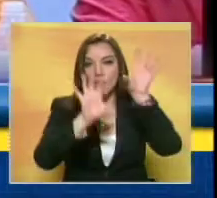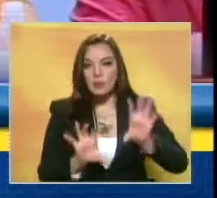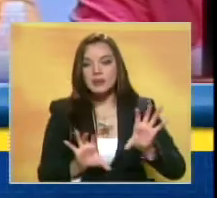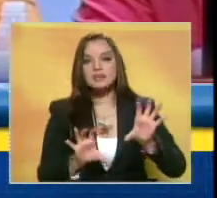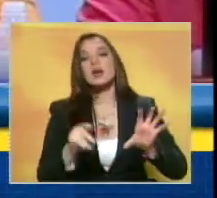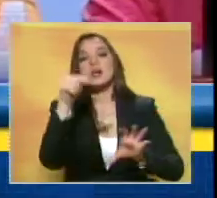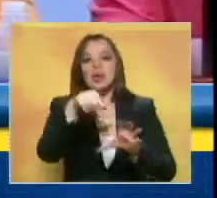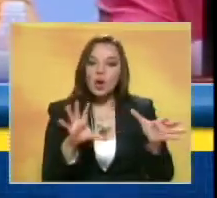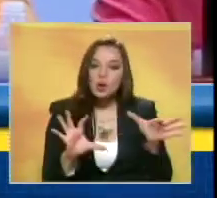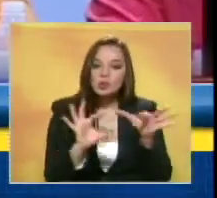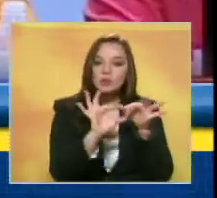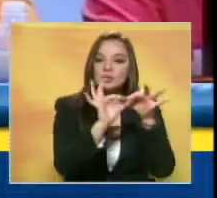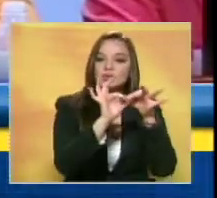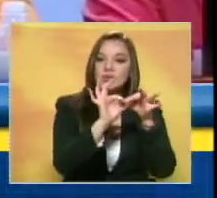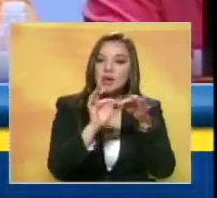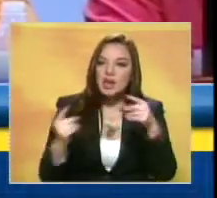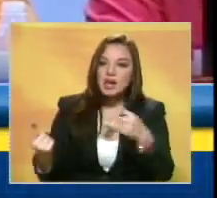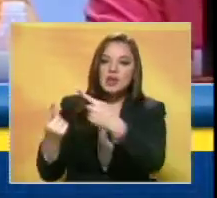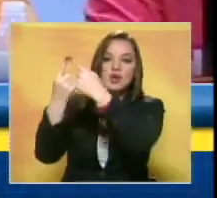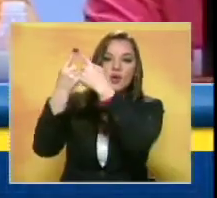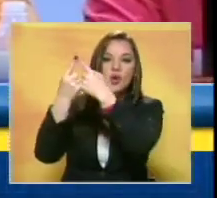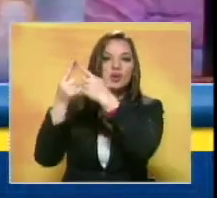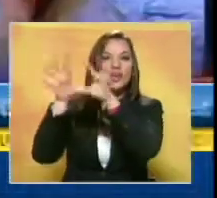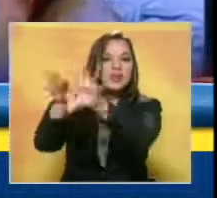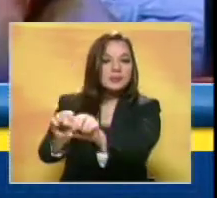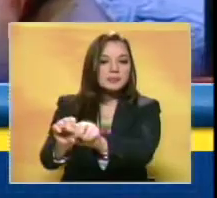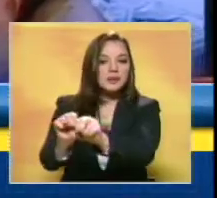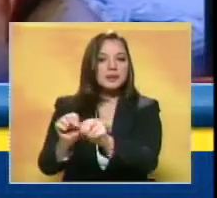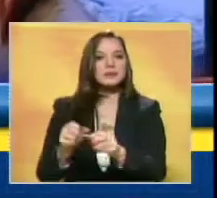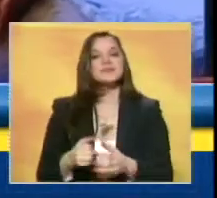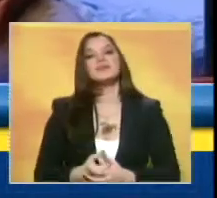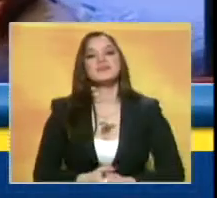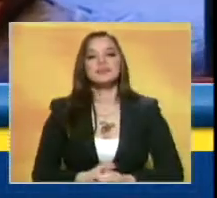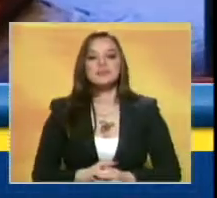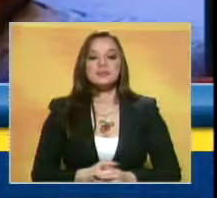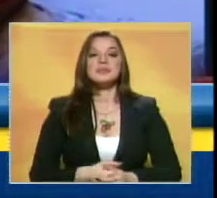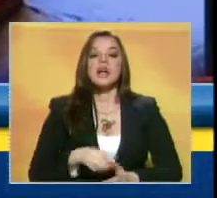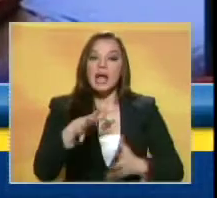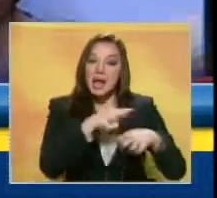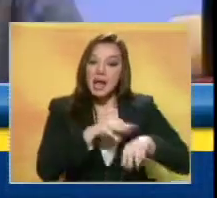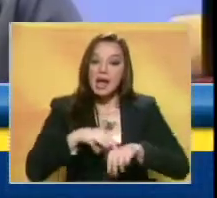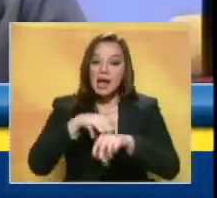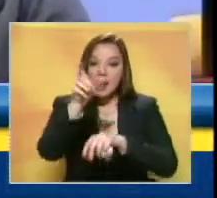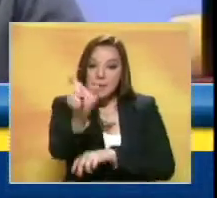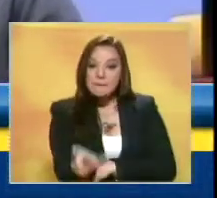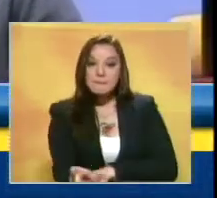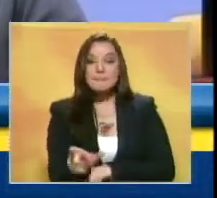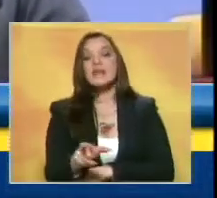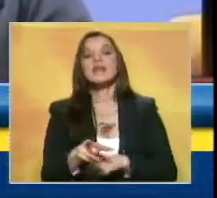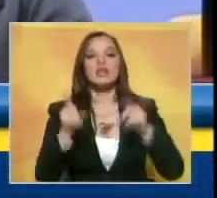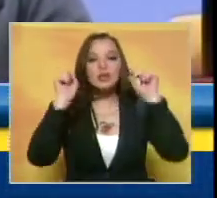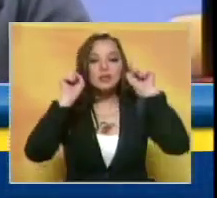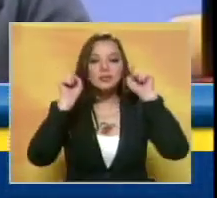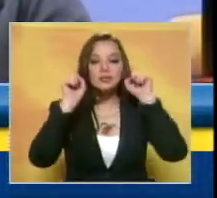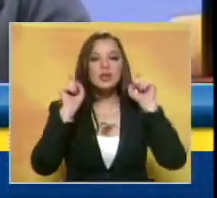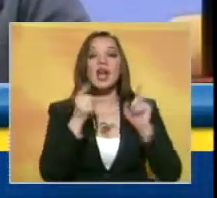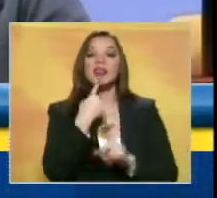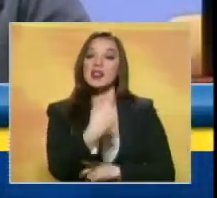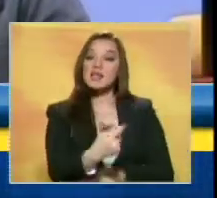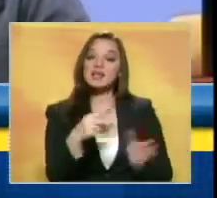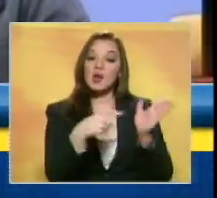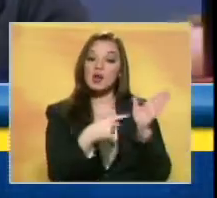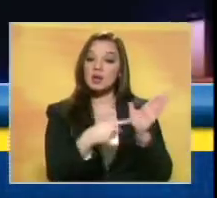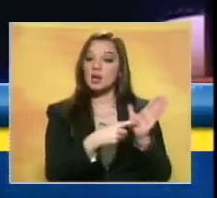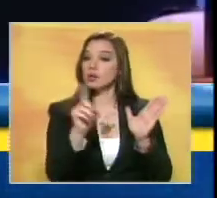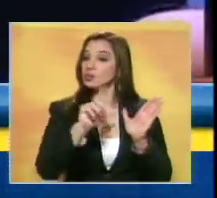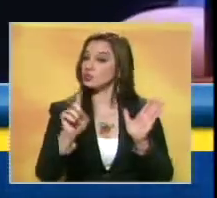sus voces en contra de los centros imperiales. El ministro para las Relaciones Exteriores, Elías Agua, agregó que una deuda no